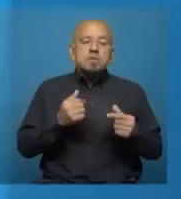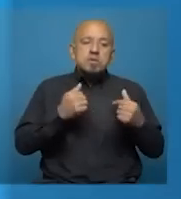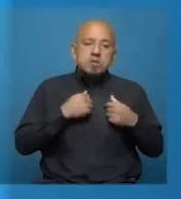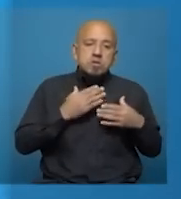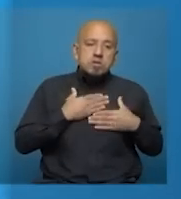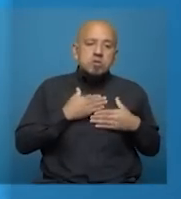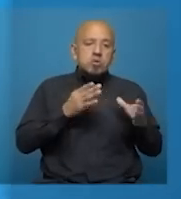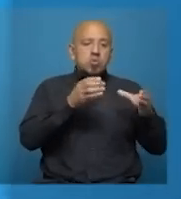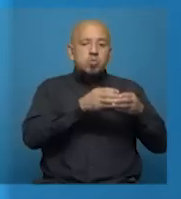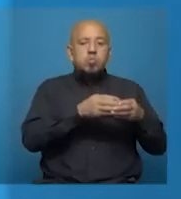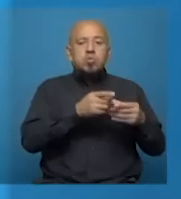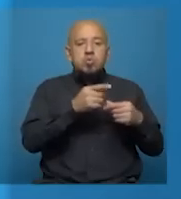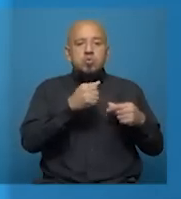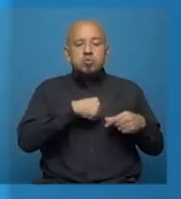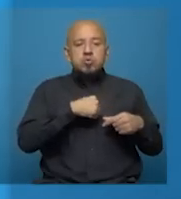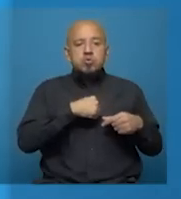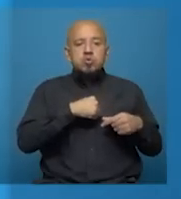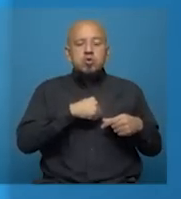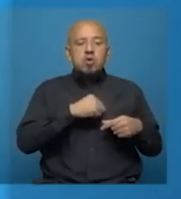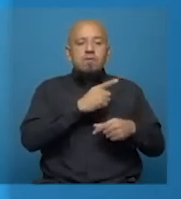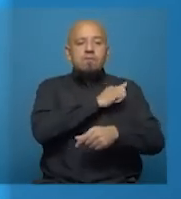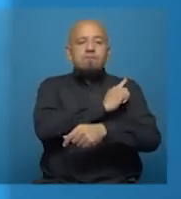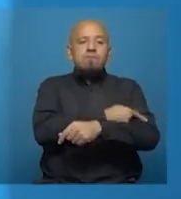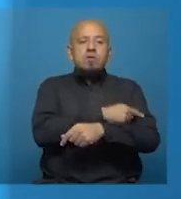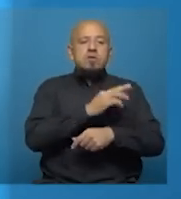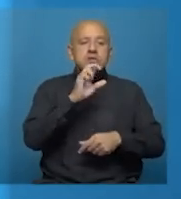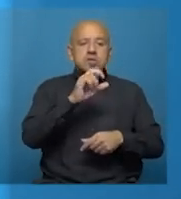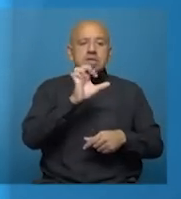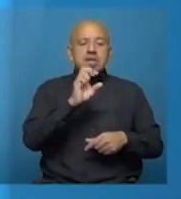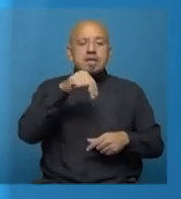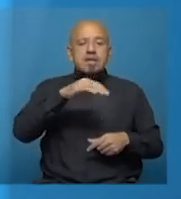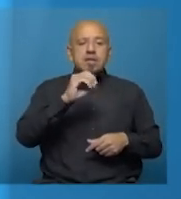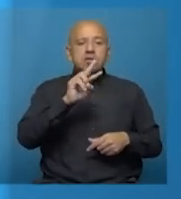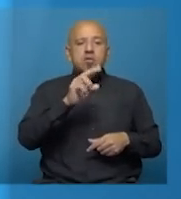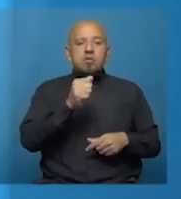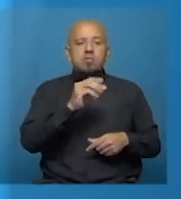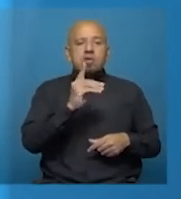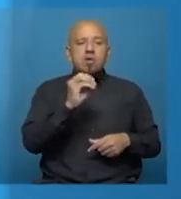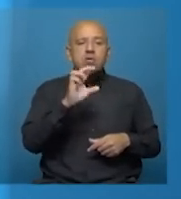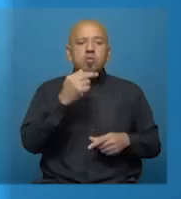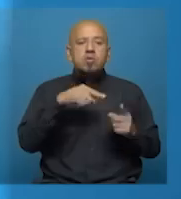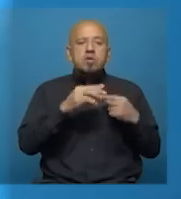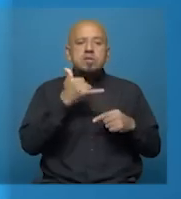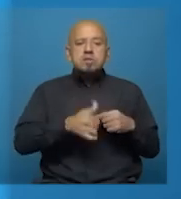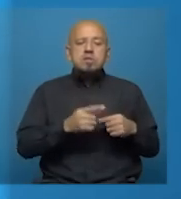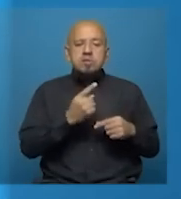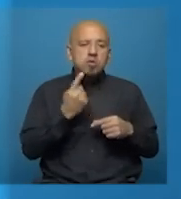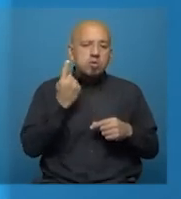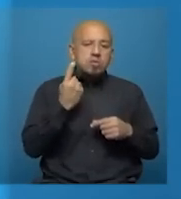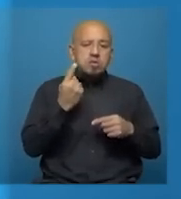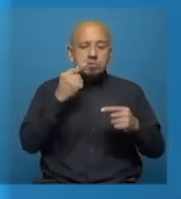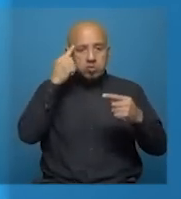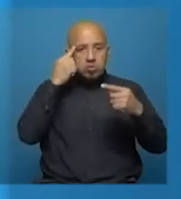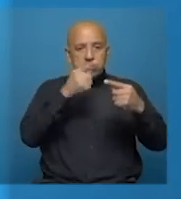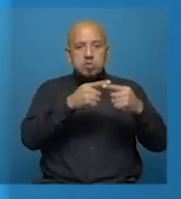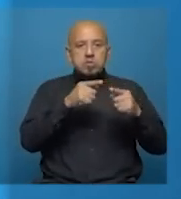de Mario Vergara, que es la que yo integro, que es Fuerza Renovadora, tiene como principal objetivo